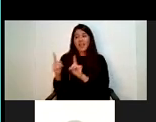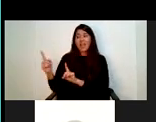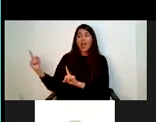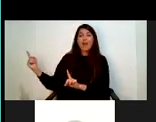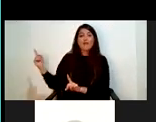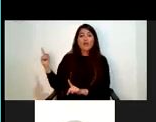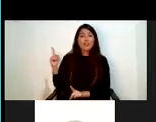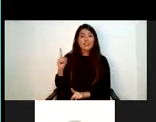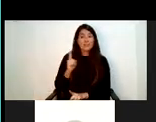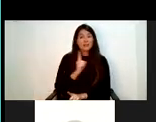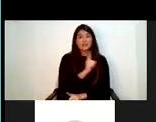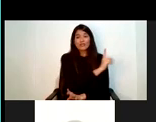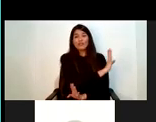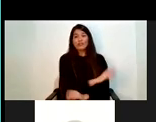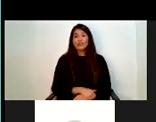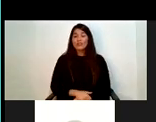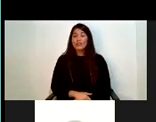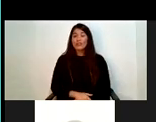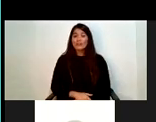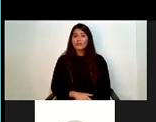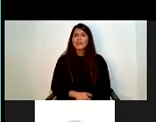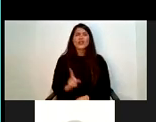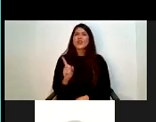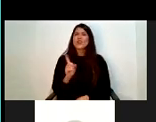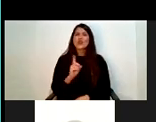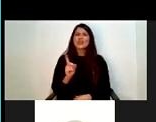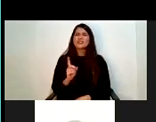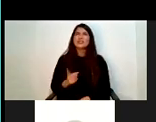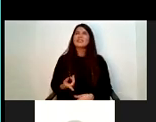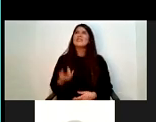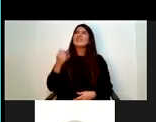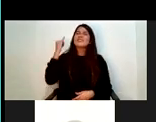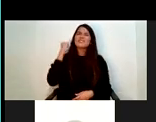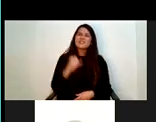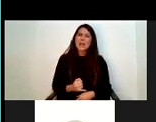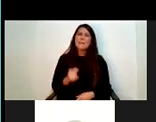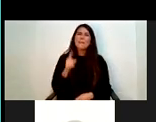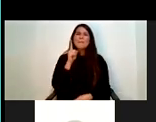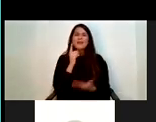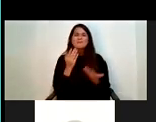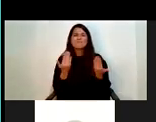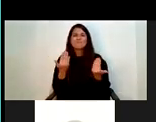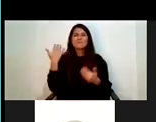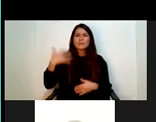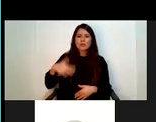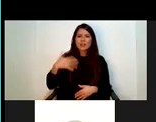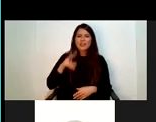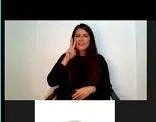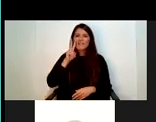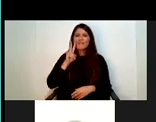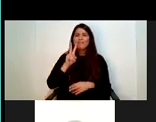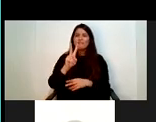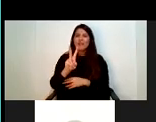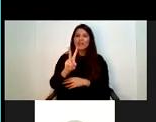querer. Y acá no es que siempre tenemos que ver de que las personas no